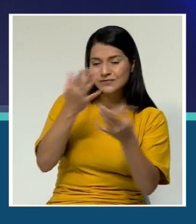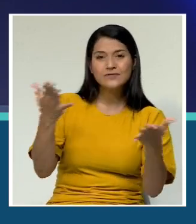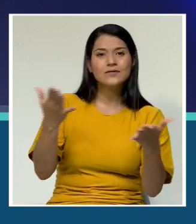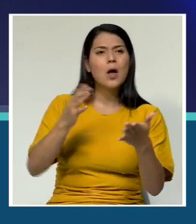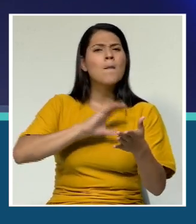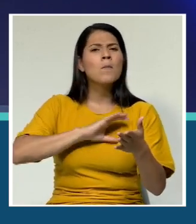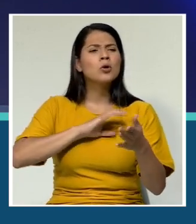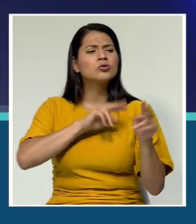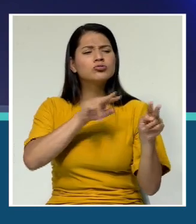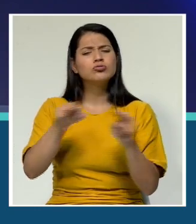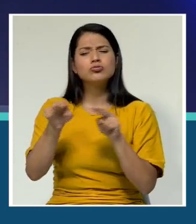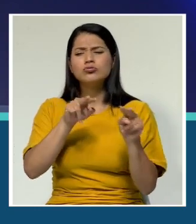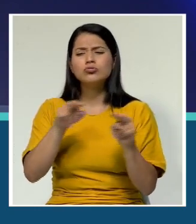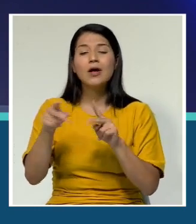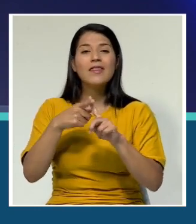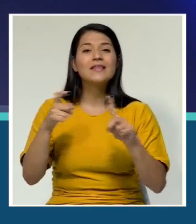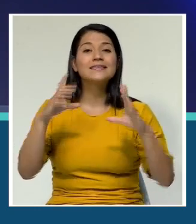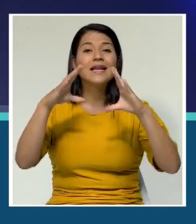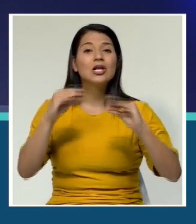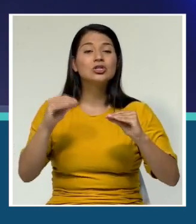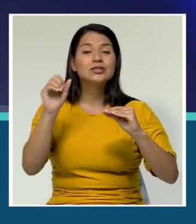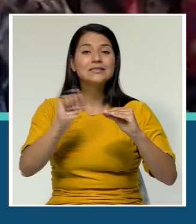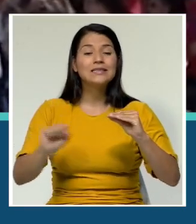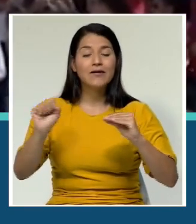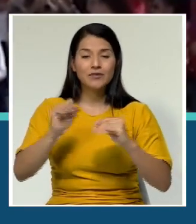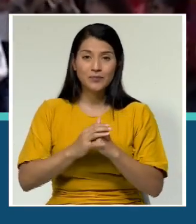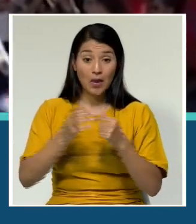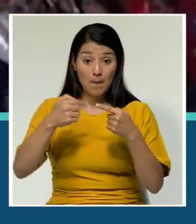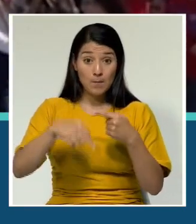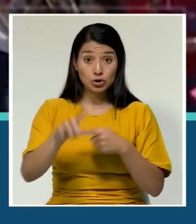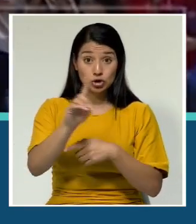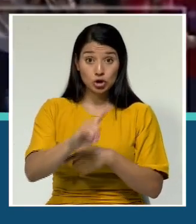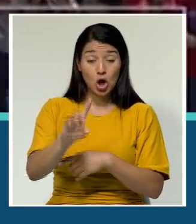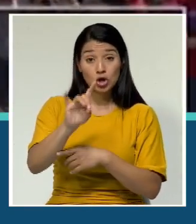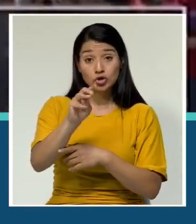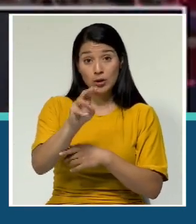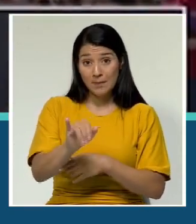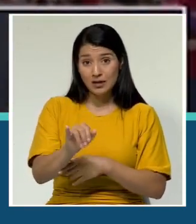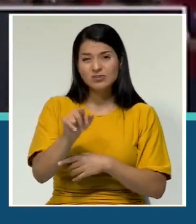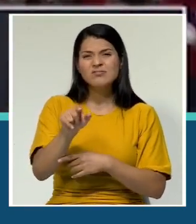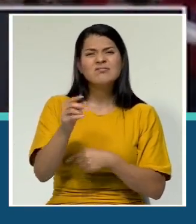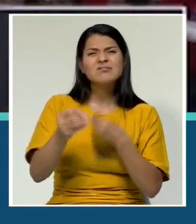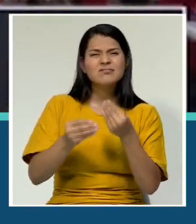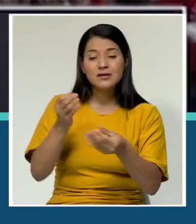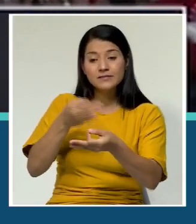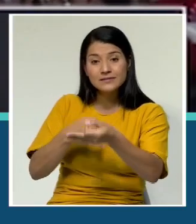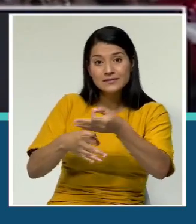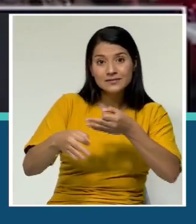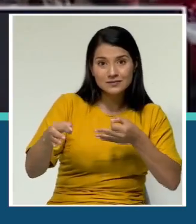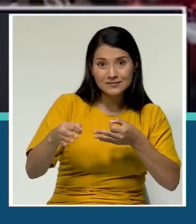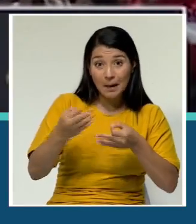del centro de la capital. Por esta razón, la Policía de Tránsito anunció un operativo que iniciará desde la noche del